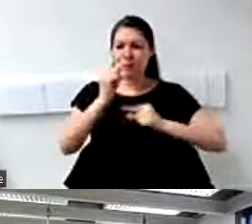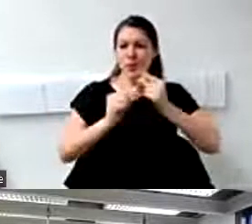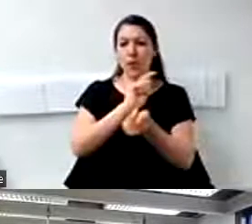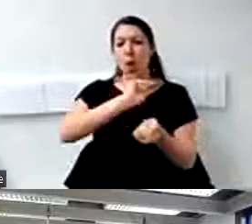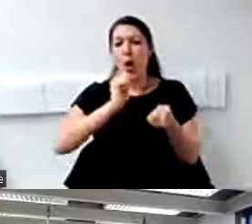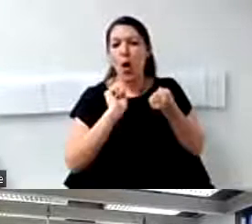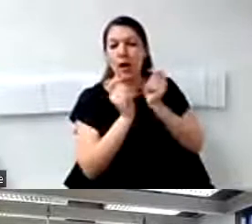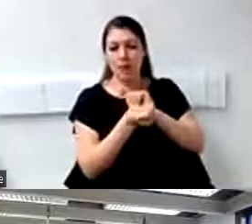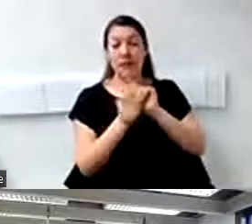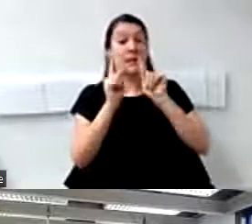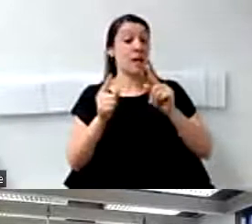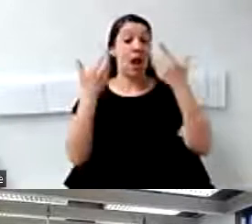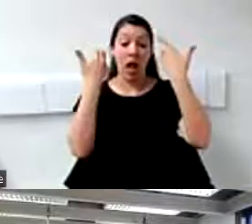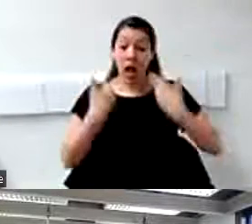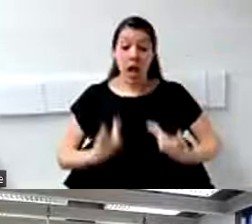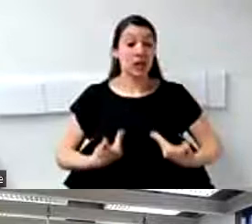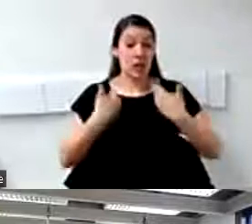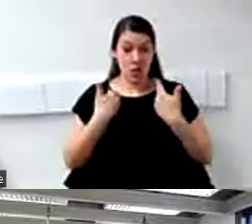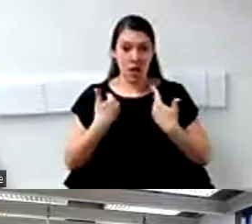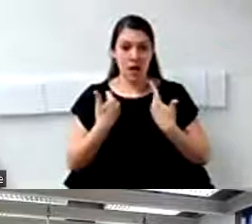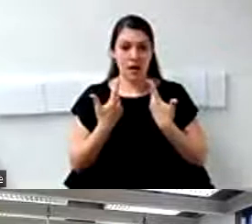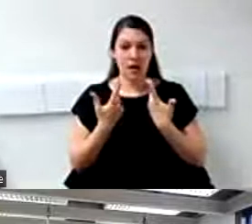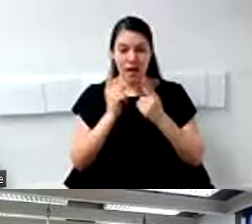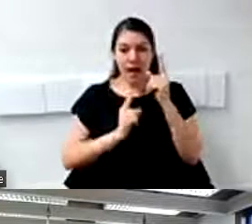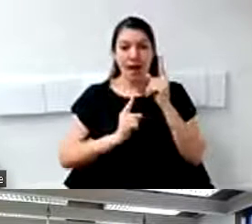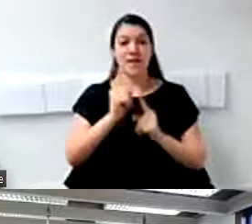lo actitudinal muchas veces es mucho más